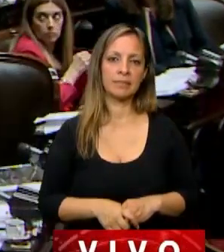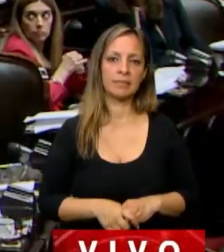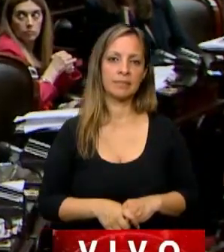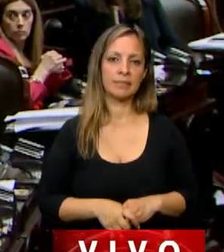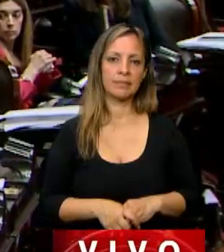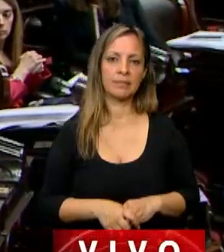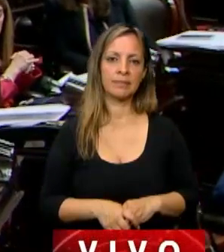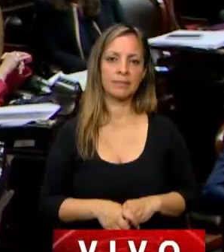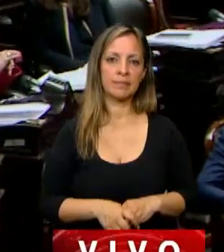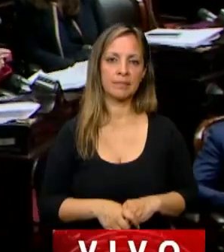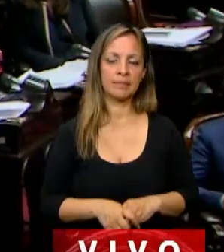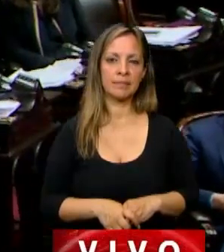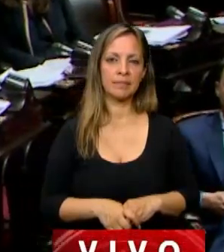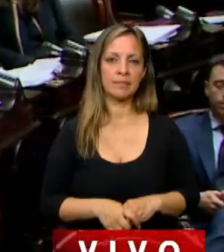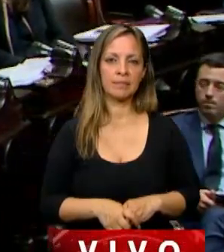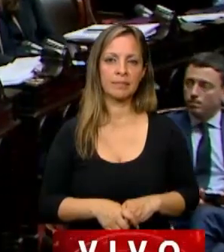Ahí está.